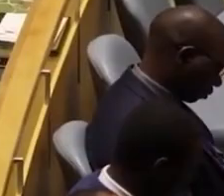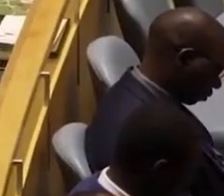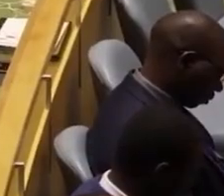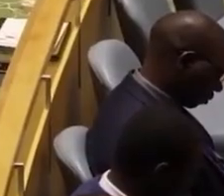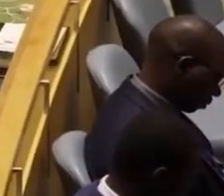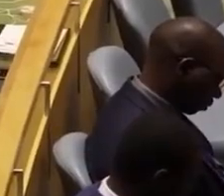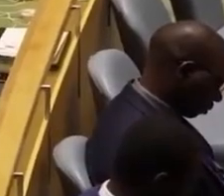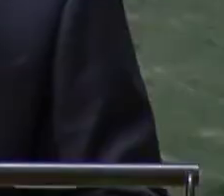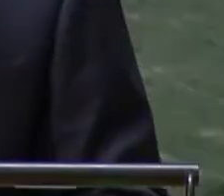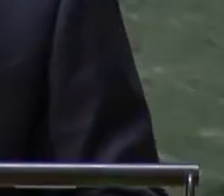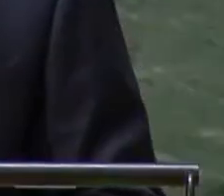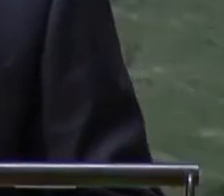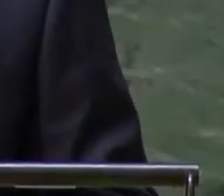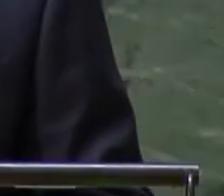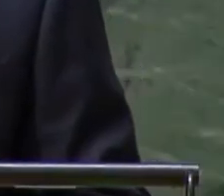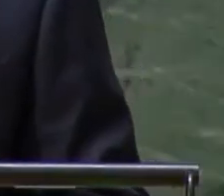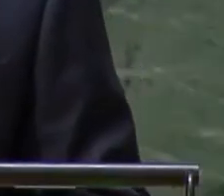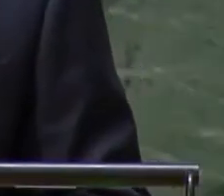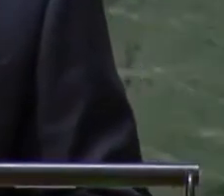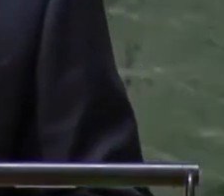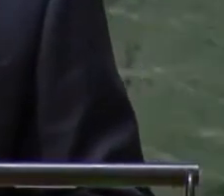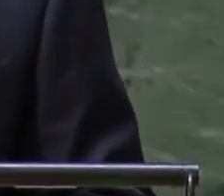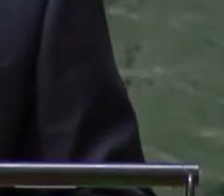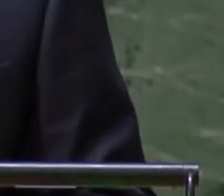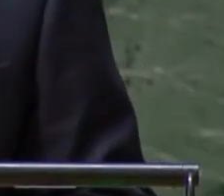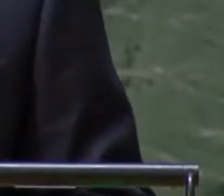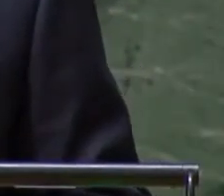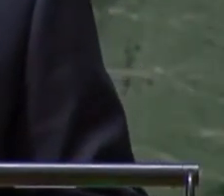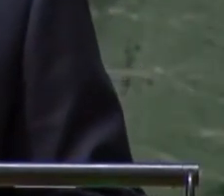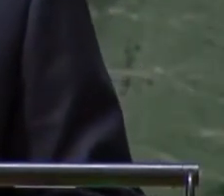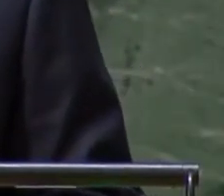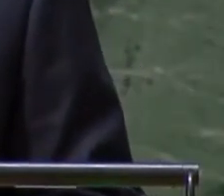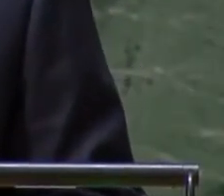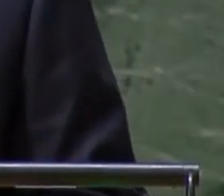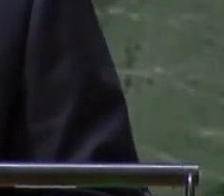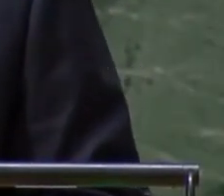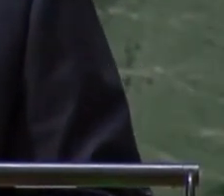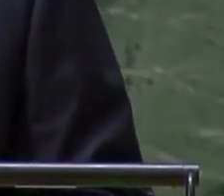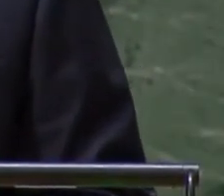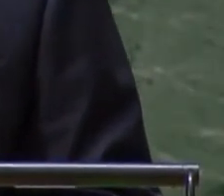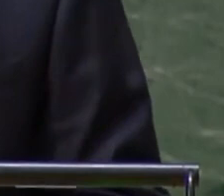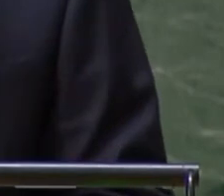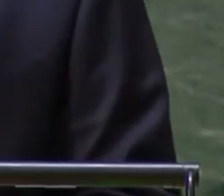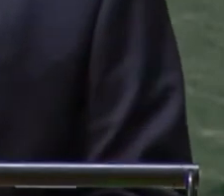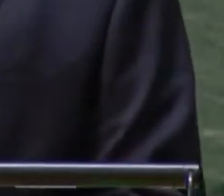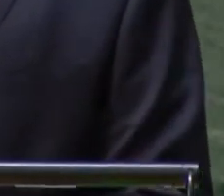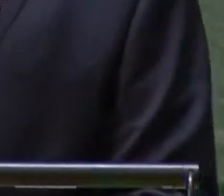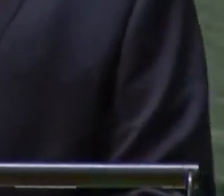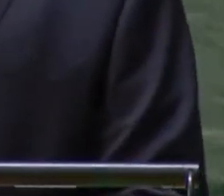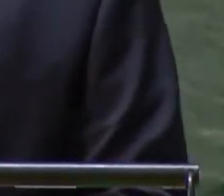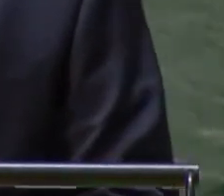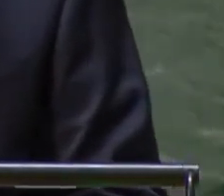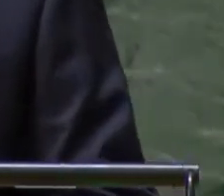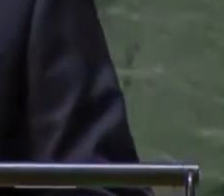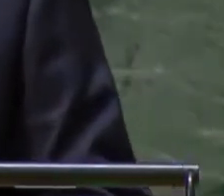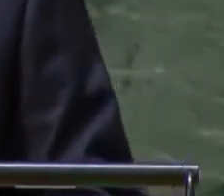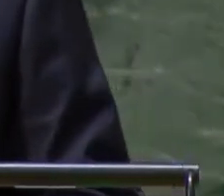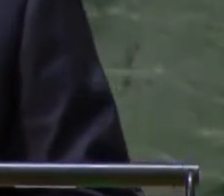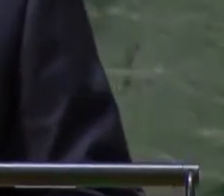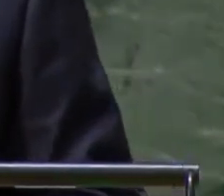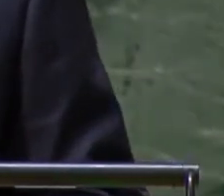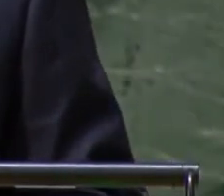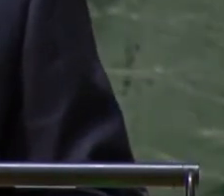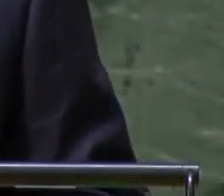disfuncional porque fue diseña para lucrar con las reservas del sur perpetuar un sistema de dominación carecía ante el